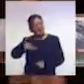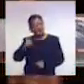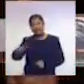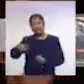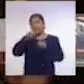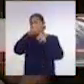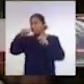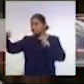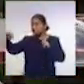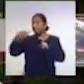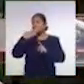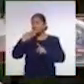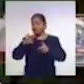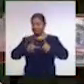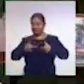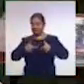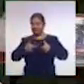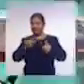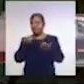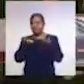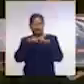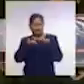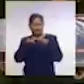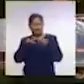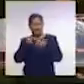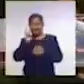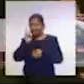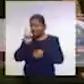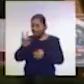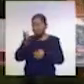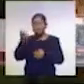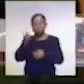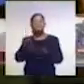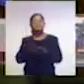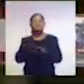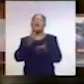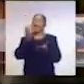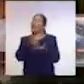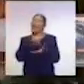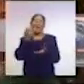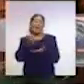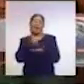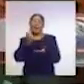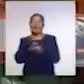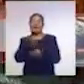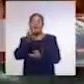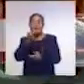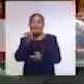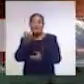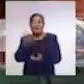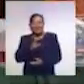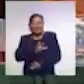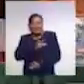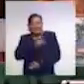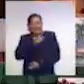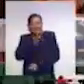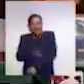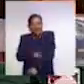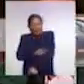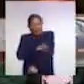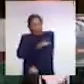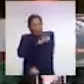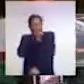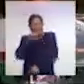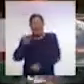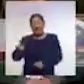medallistas tlaxcaltecas que se ve materializado a través de sus logros, lo que debe motivar a otros jóvenes y niños que se interesen